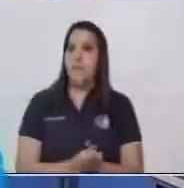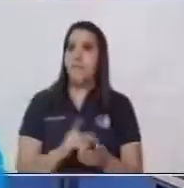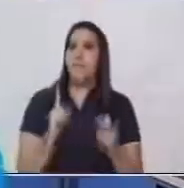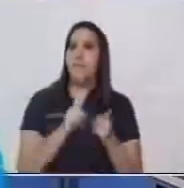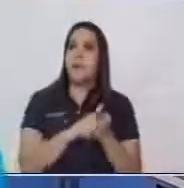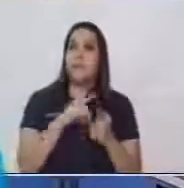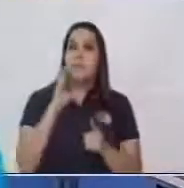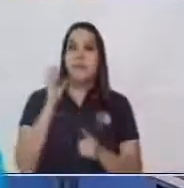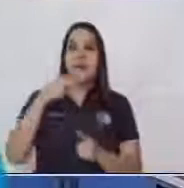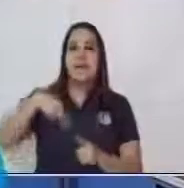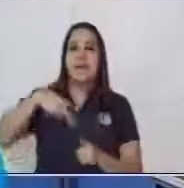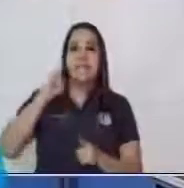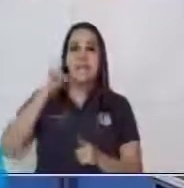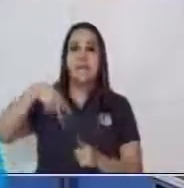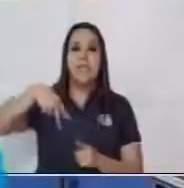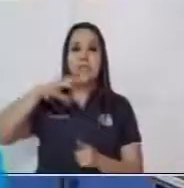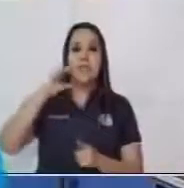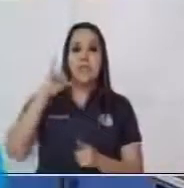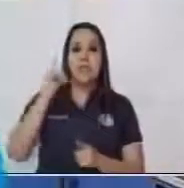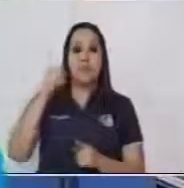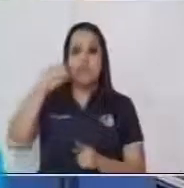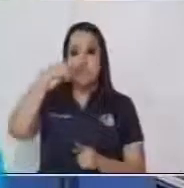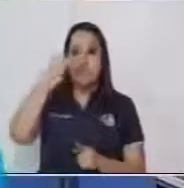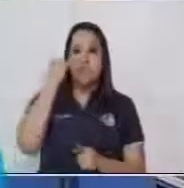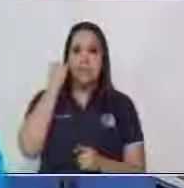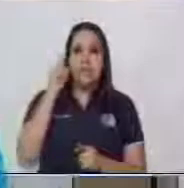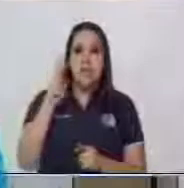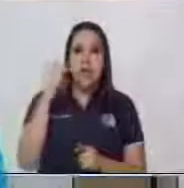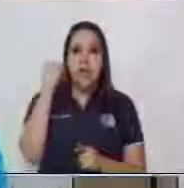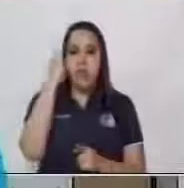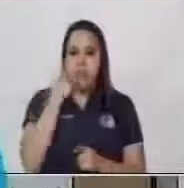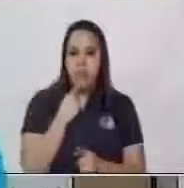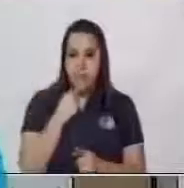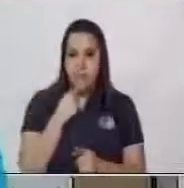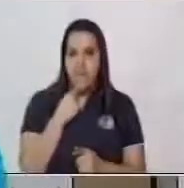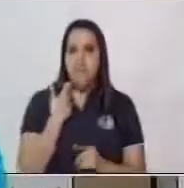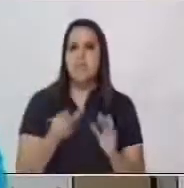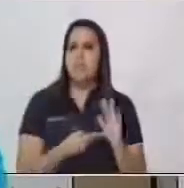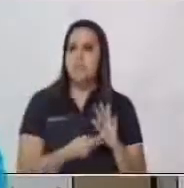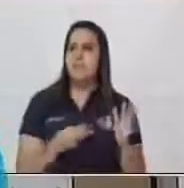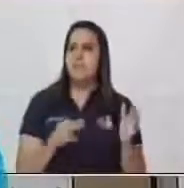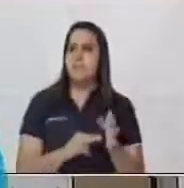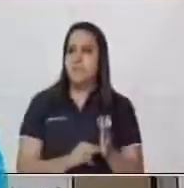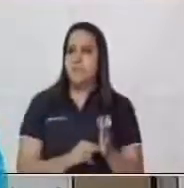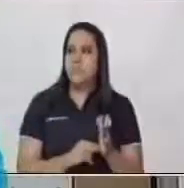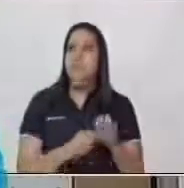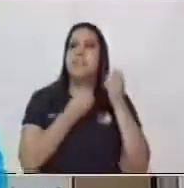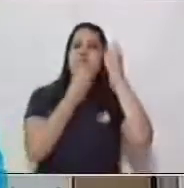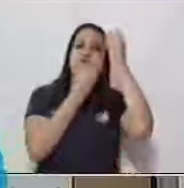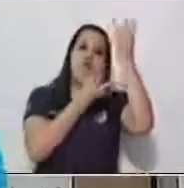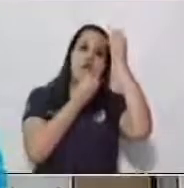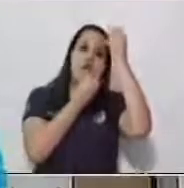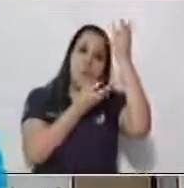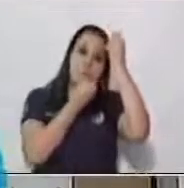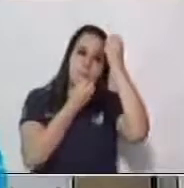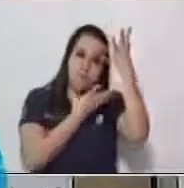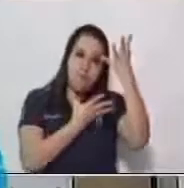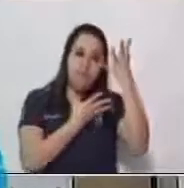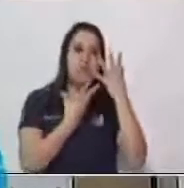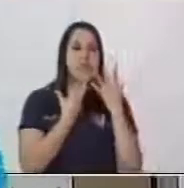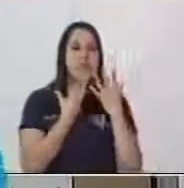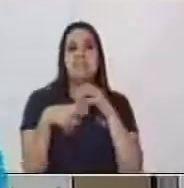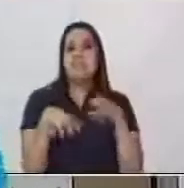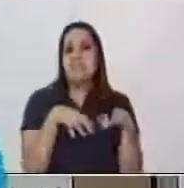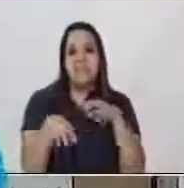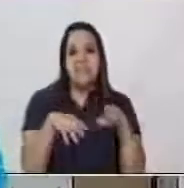primera clasificación corresponde a las oraciones enunciativas y estas pues informan sobre hechos